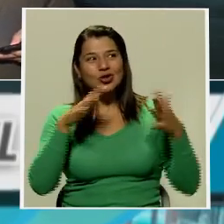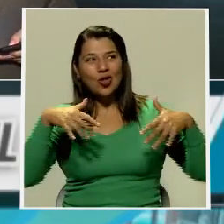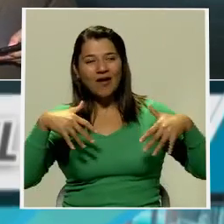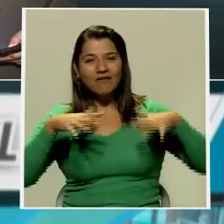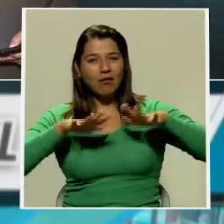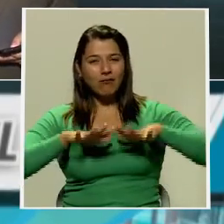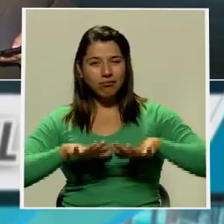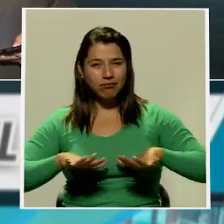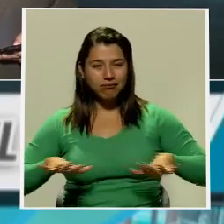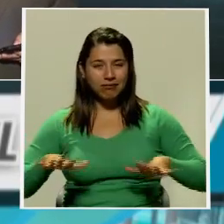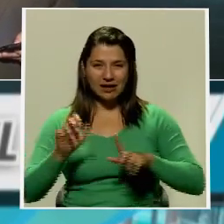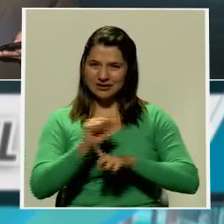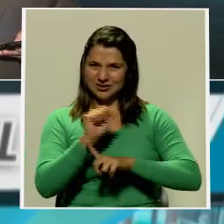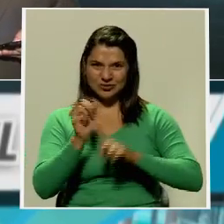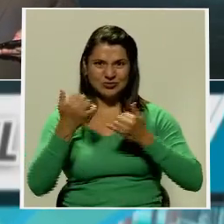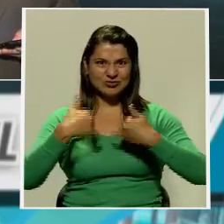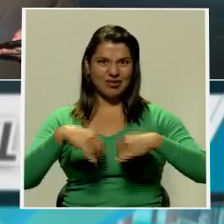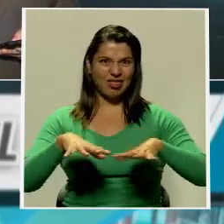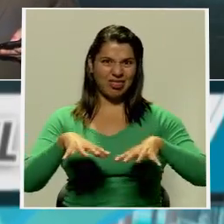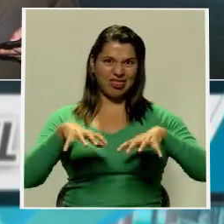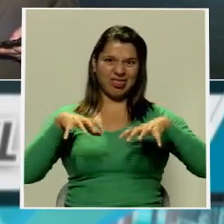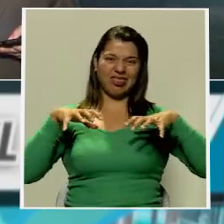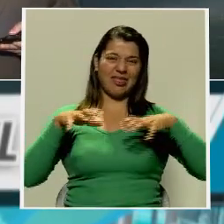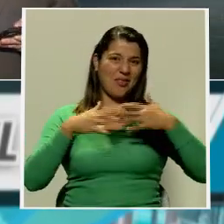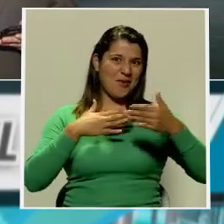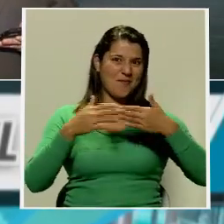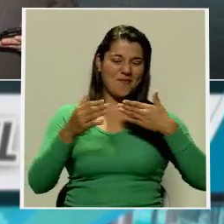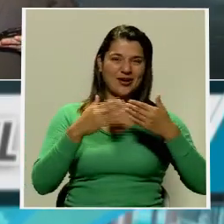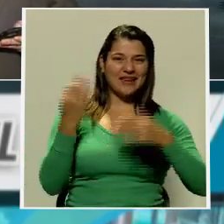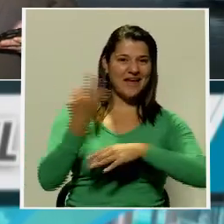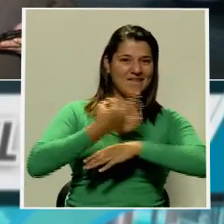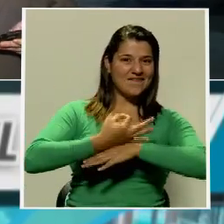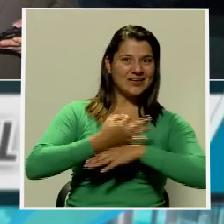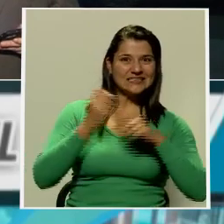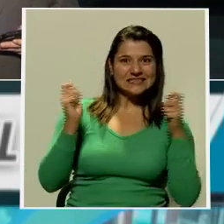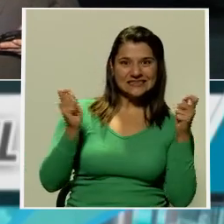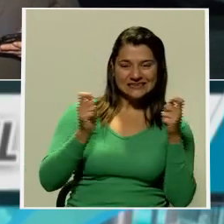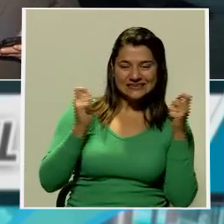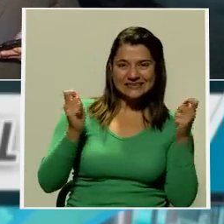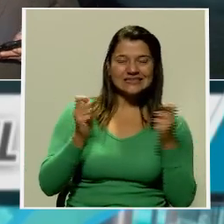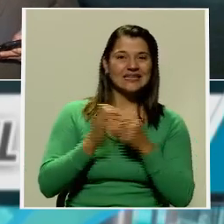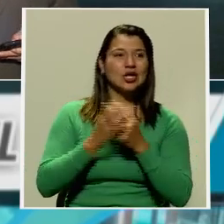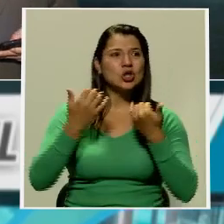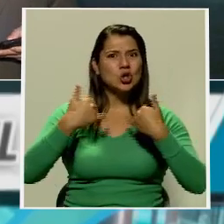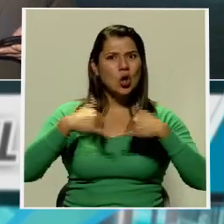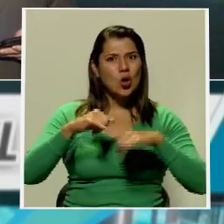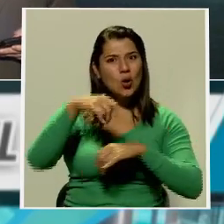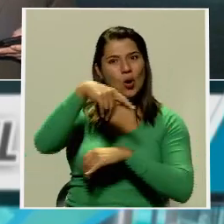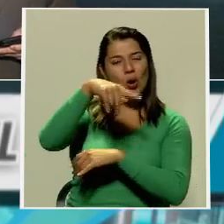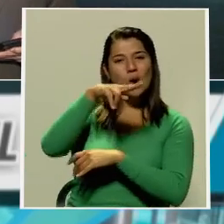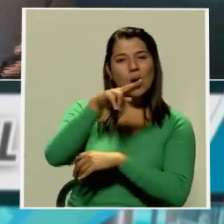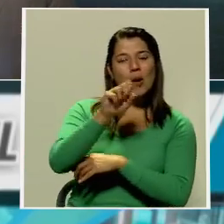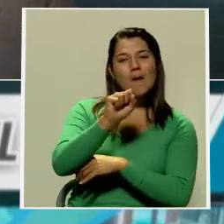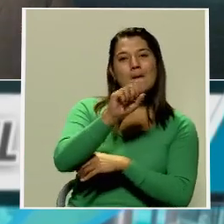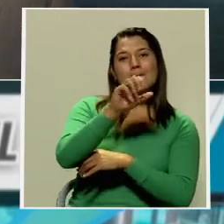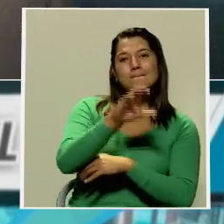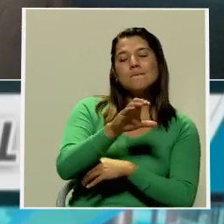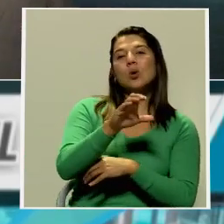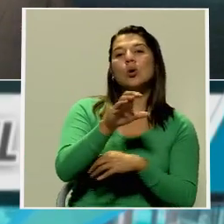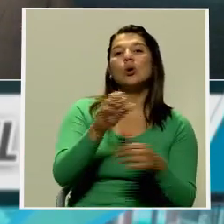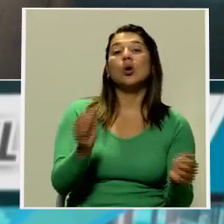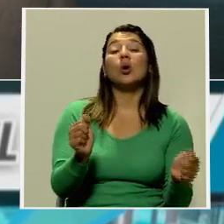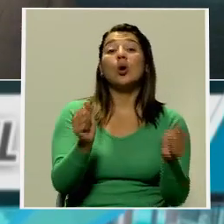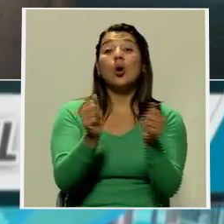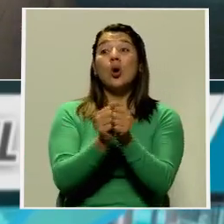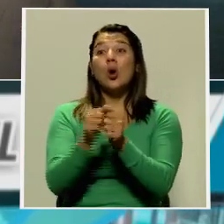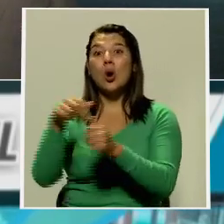tensión previa que existía o que existe entre el Partido Unidad Social Cristiana, los diputados